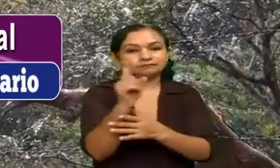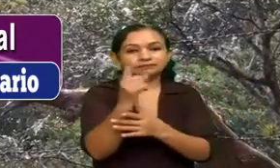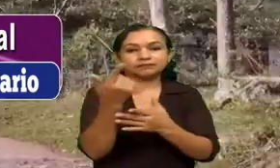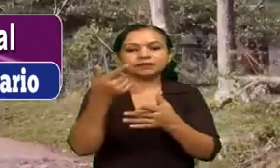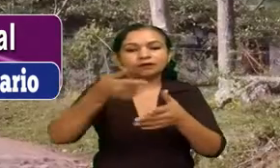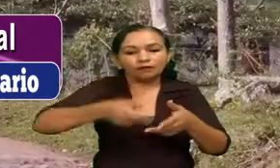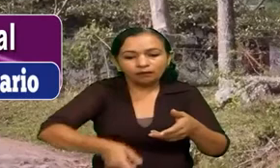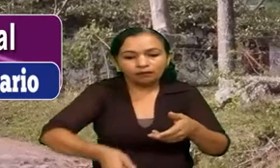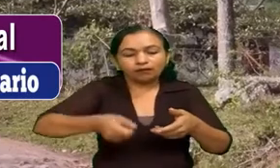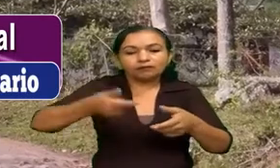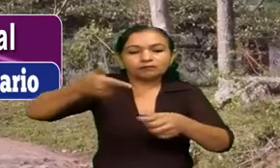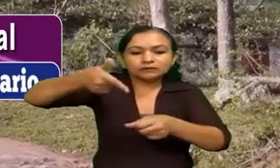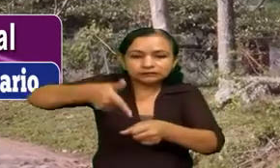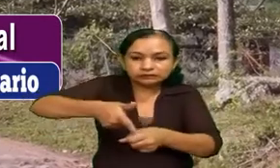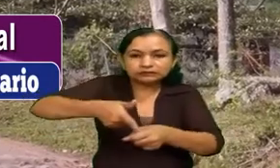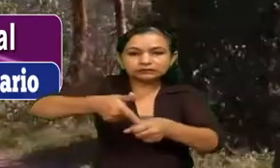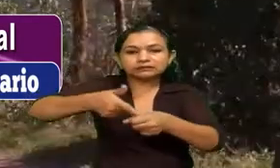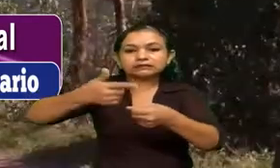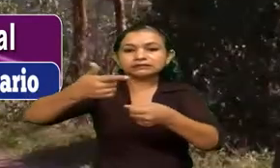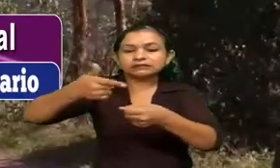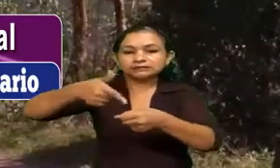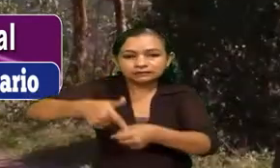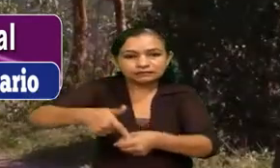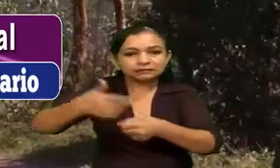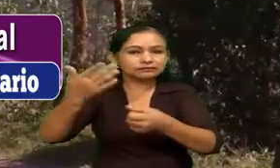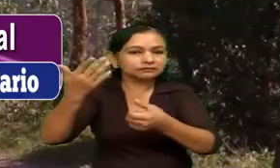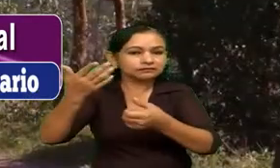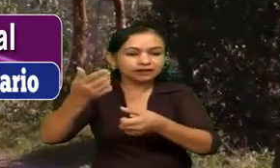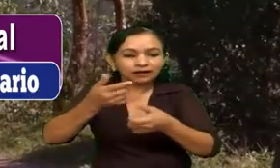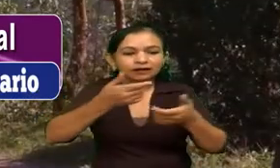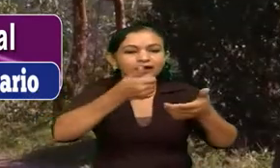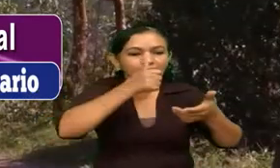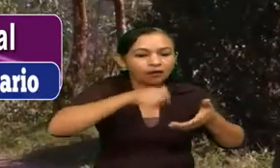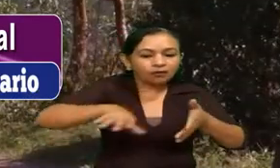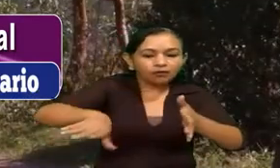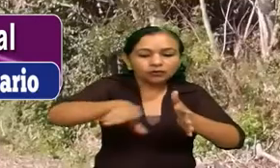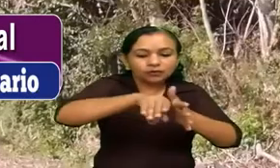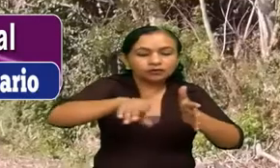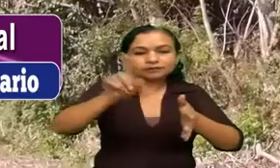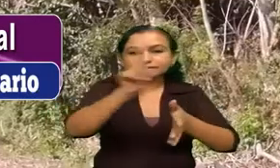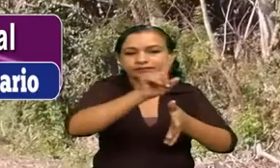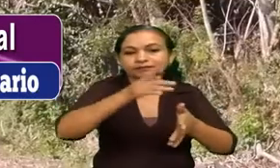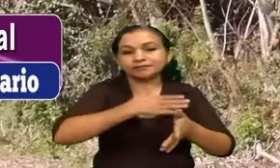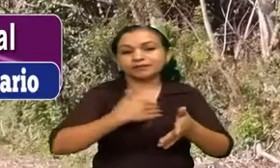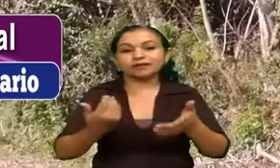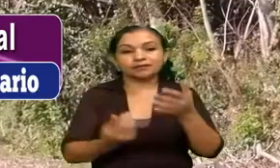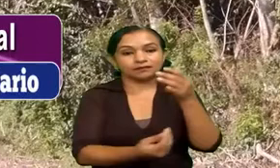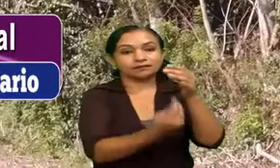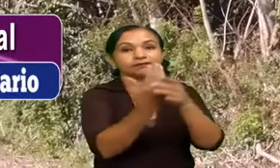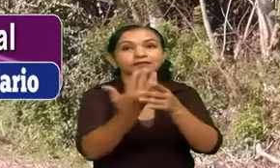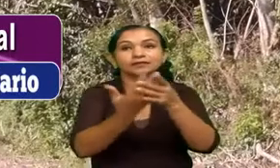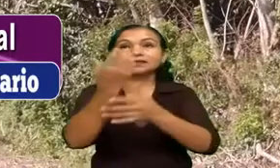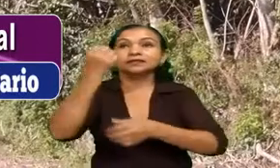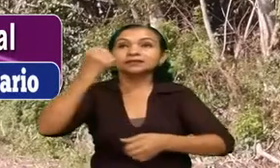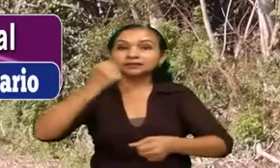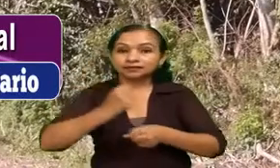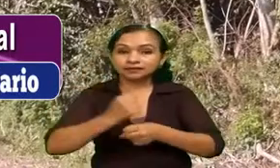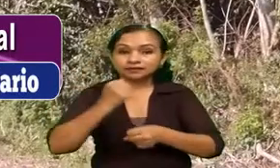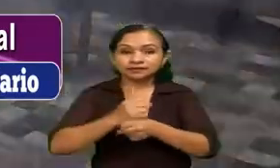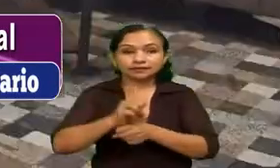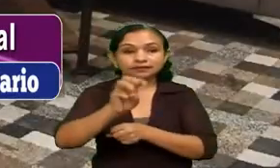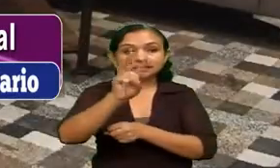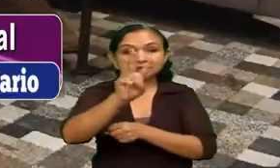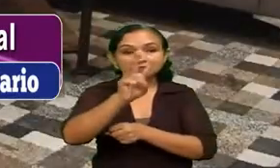bombas con gasolina o plantas diésel para poder generar, entonces eso les mejora la productividad en el campo. Eso lo estamos haciendo con